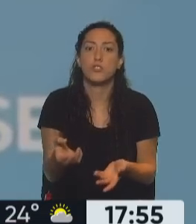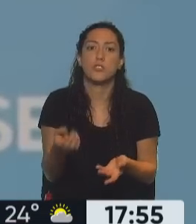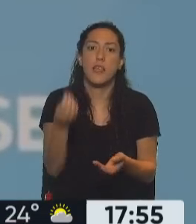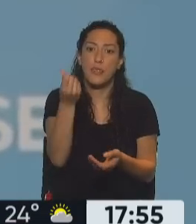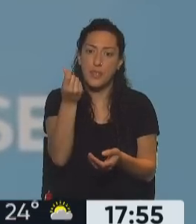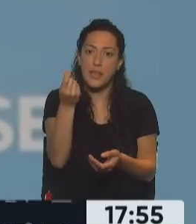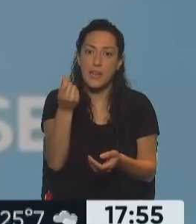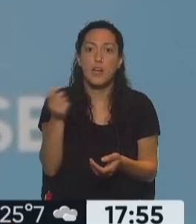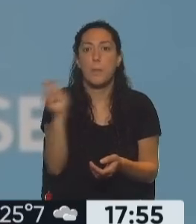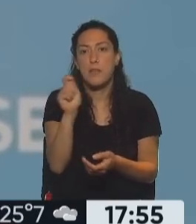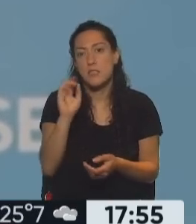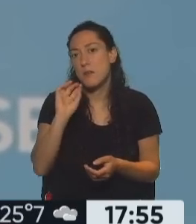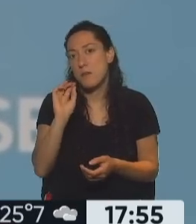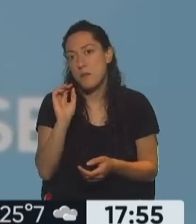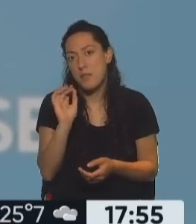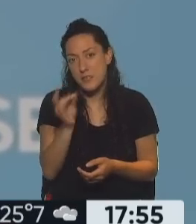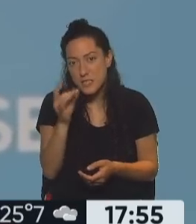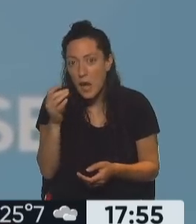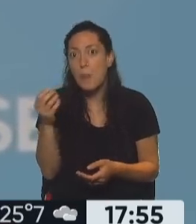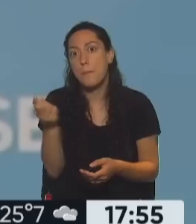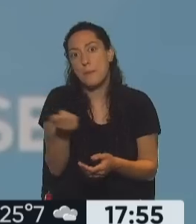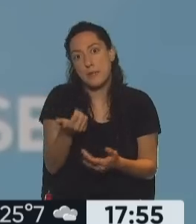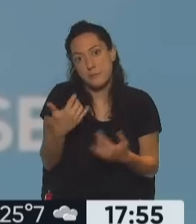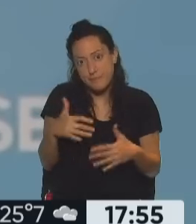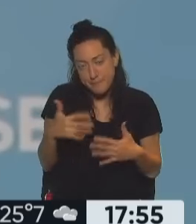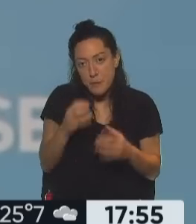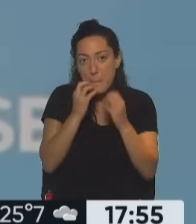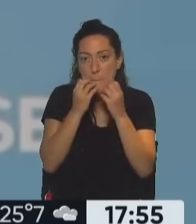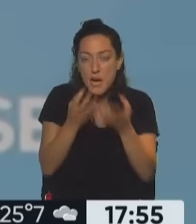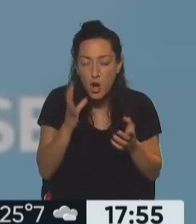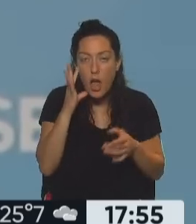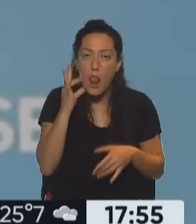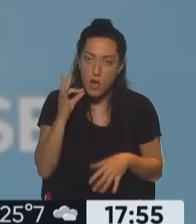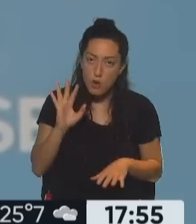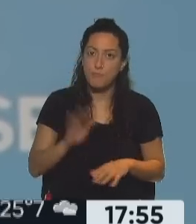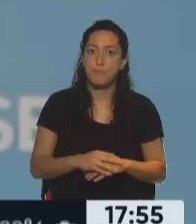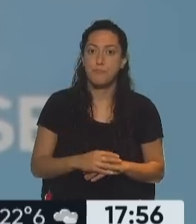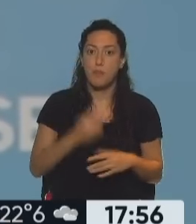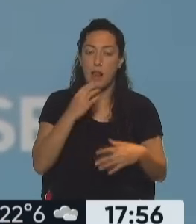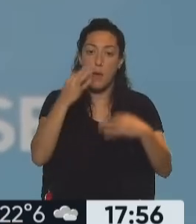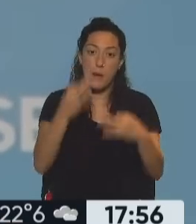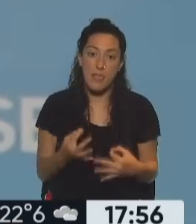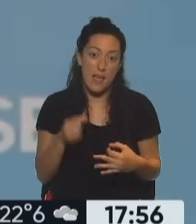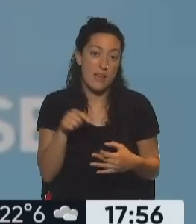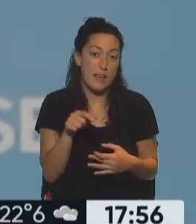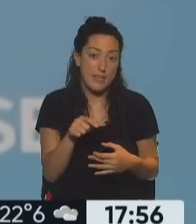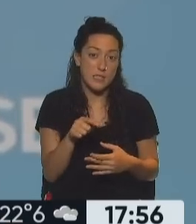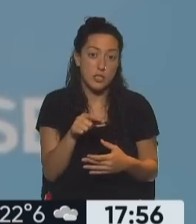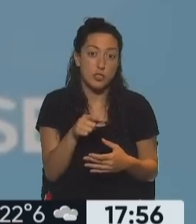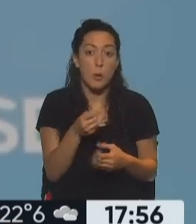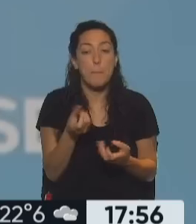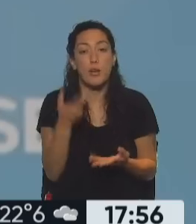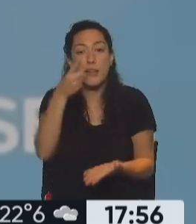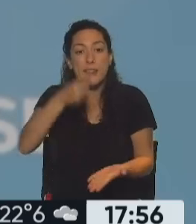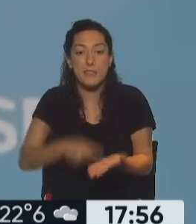que ocurre En diciembre vamos a estar un poquito mejor y la verdad es que esto tiene que ver con una decisión